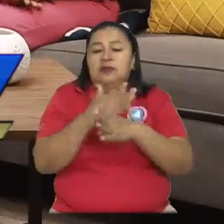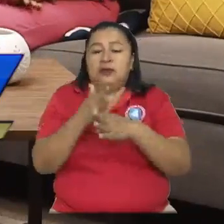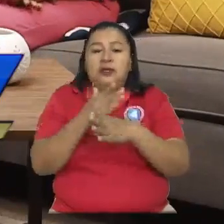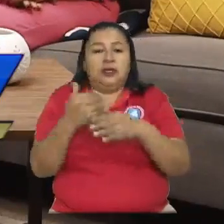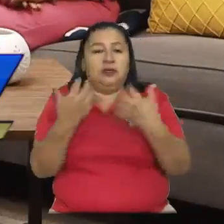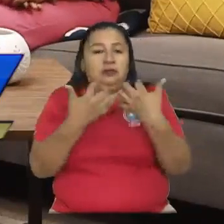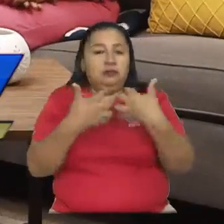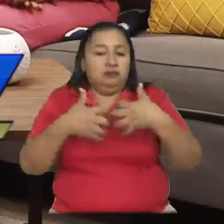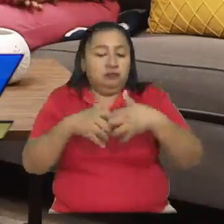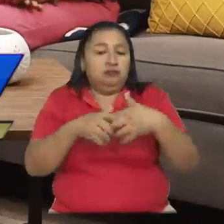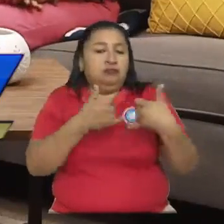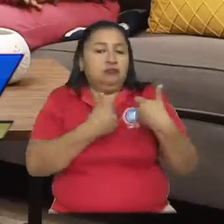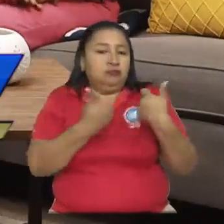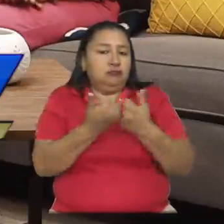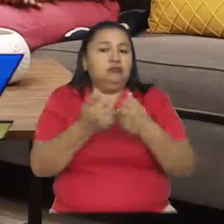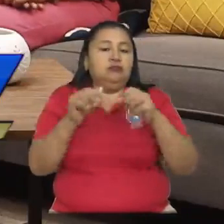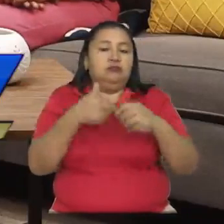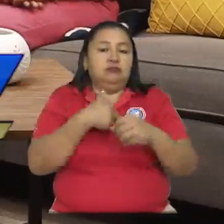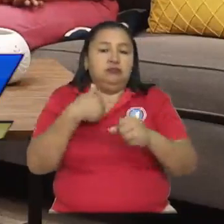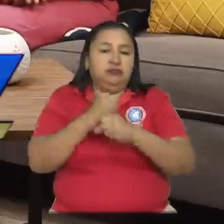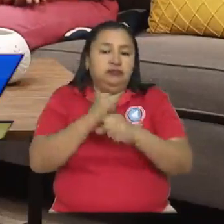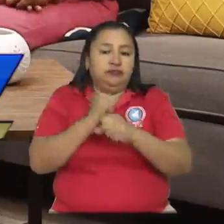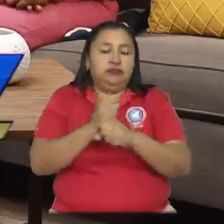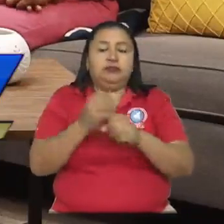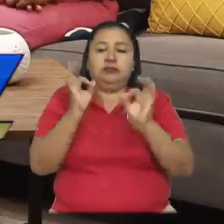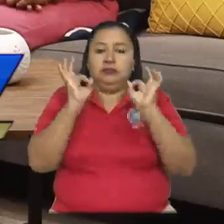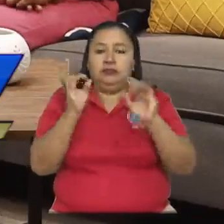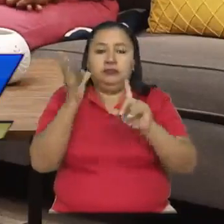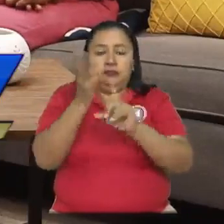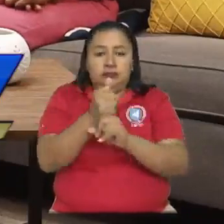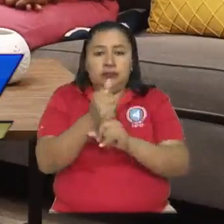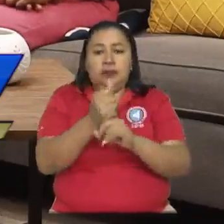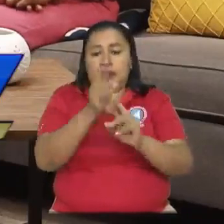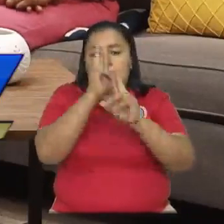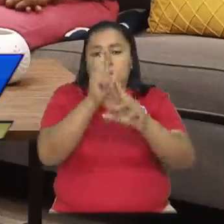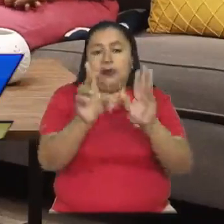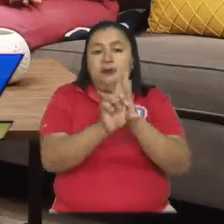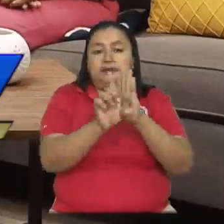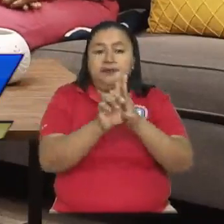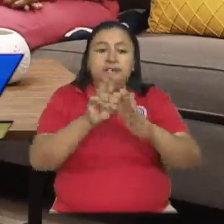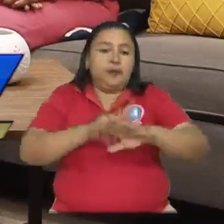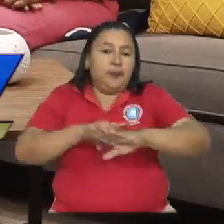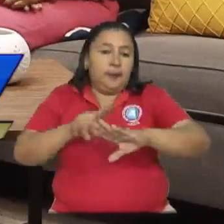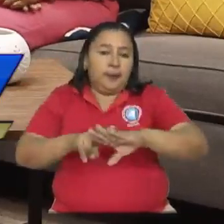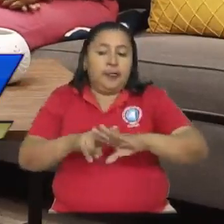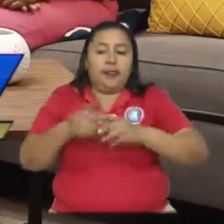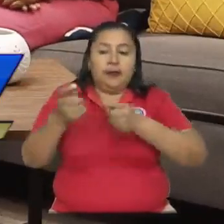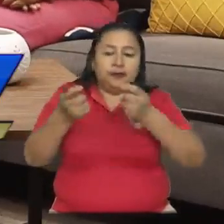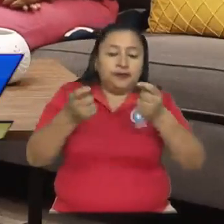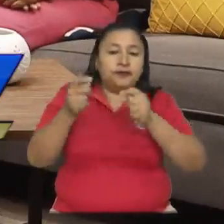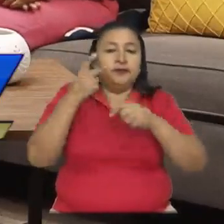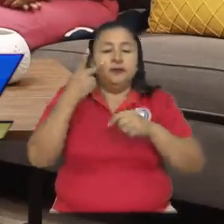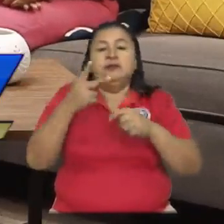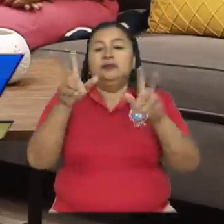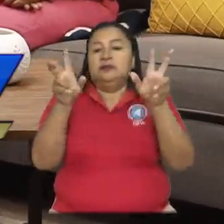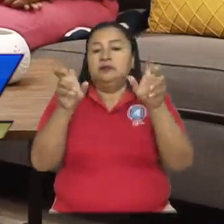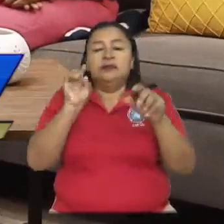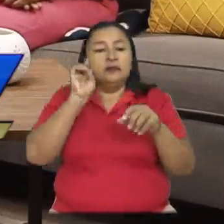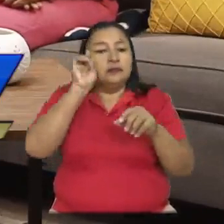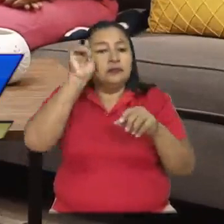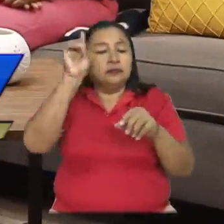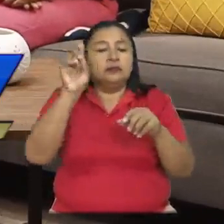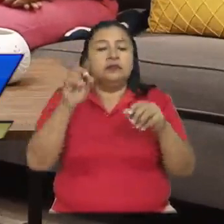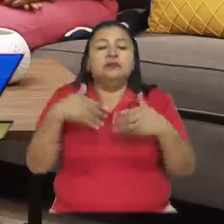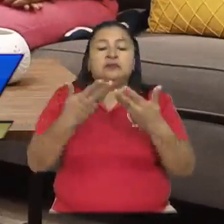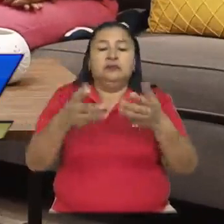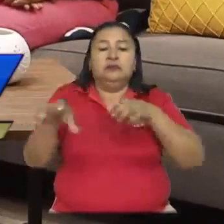instancias para garantizar, ¿verdad?, que se cumpla, por un lado, la ley, las normativas, las regulaciones en torno al desarrollo